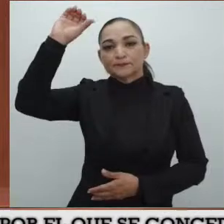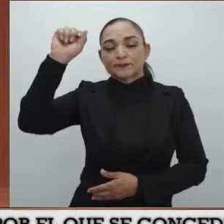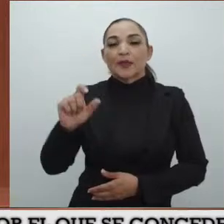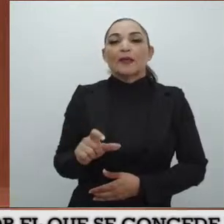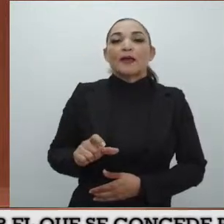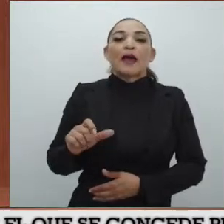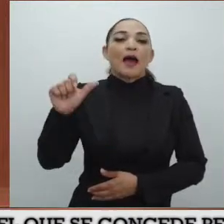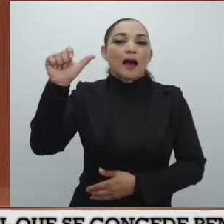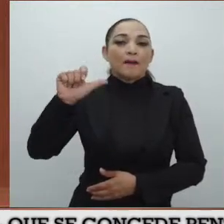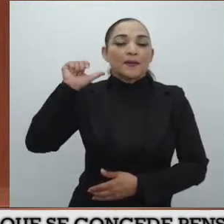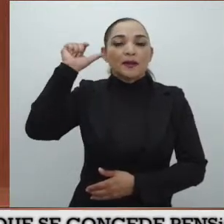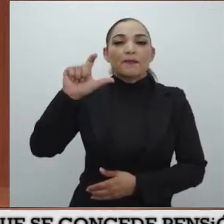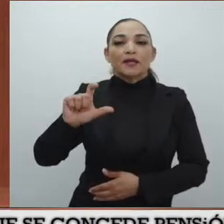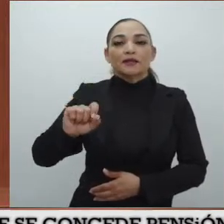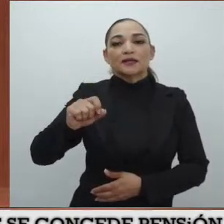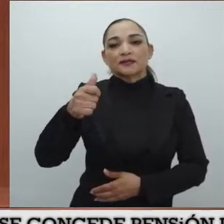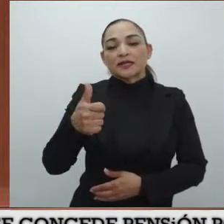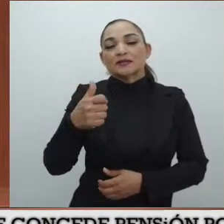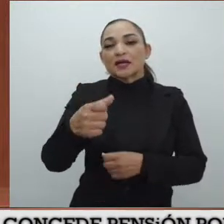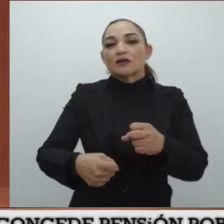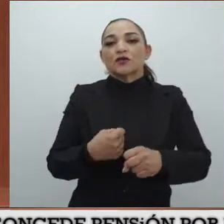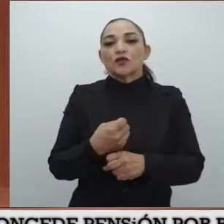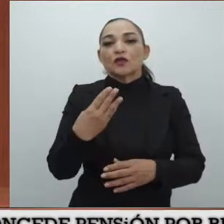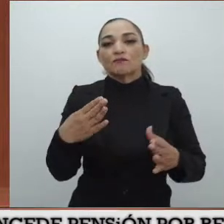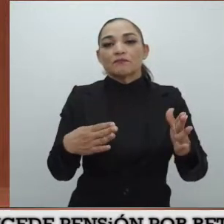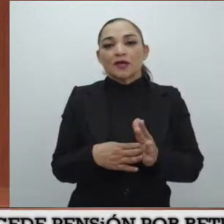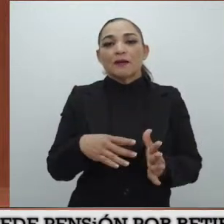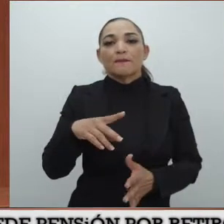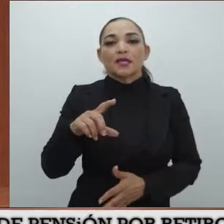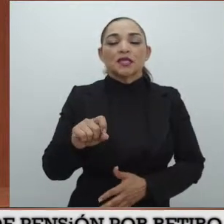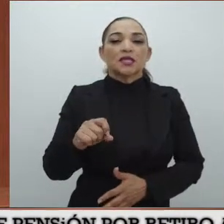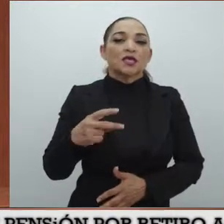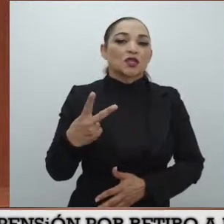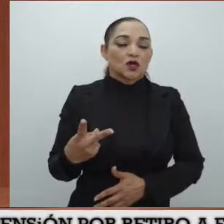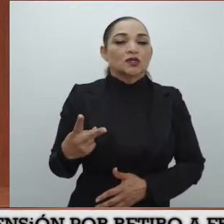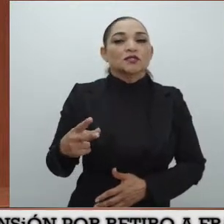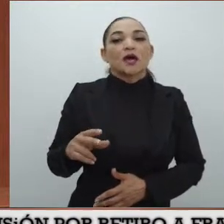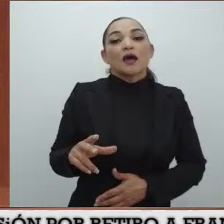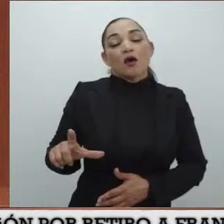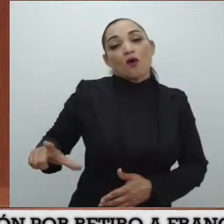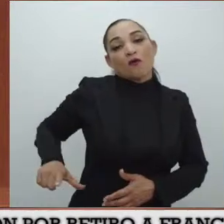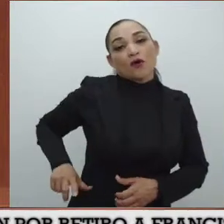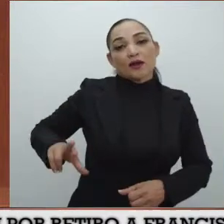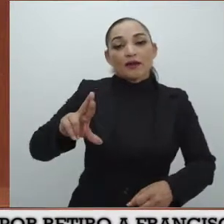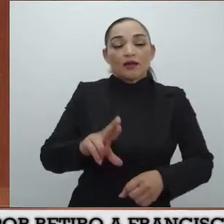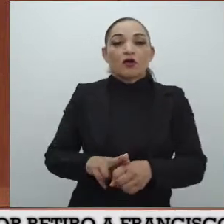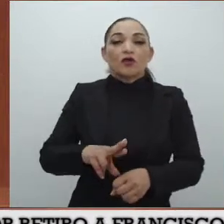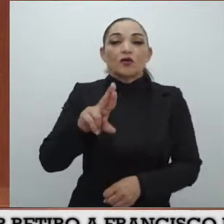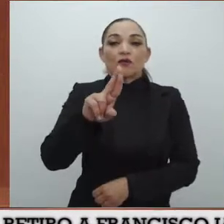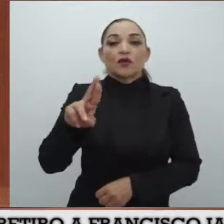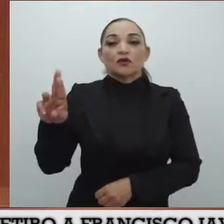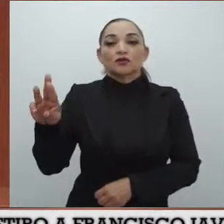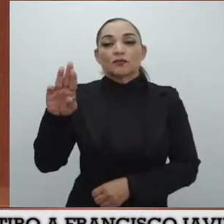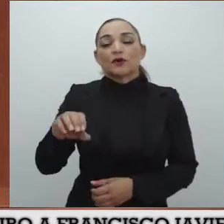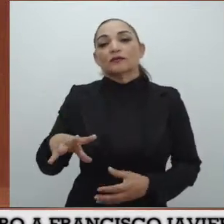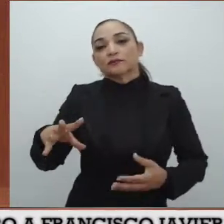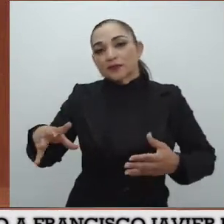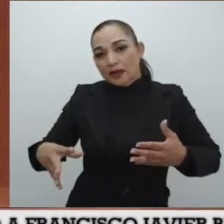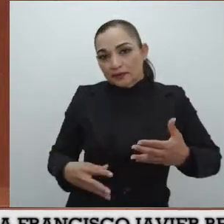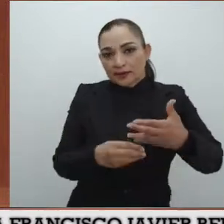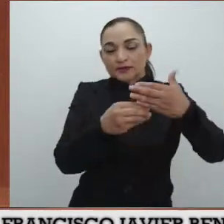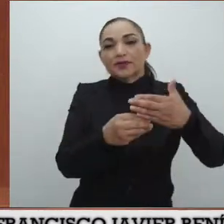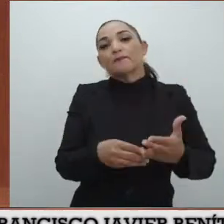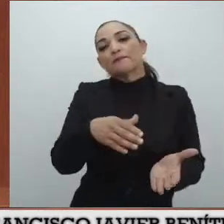de abril de 2022. El gobernador constitucional del Estado, doctor Rubén Rocha Moya. Se anexan documentos. Es cuanto,